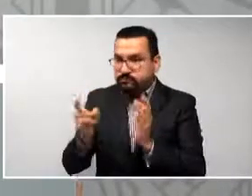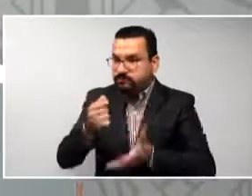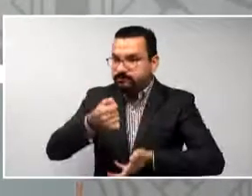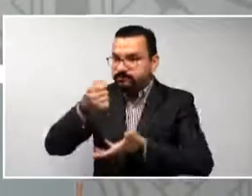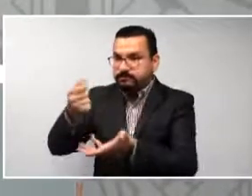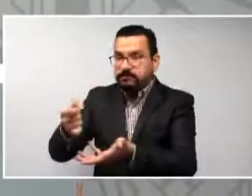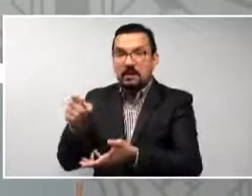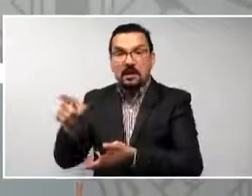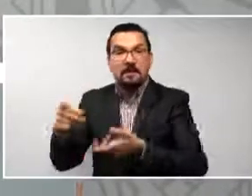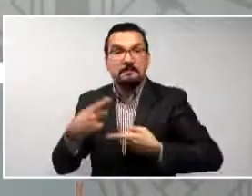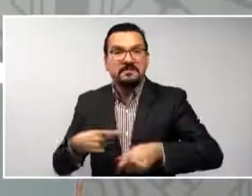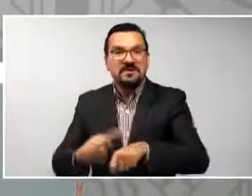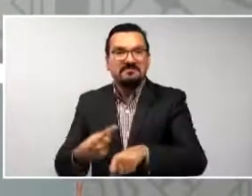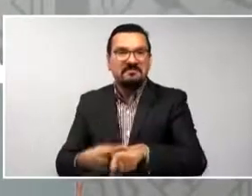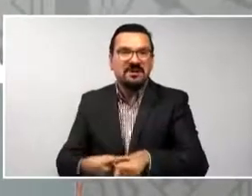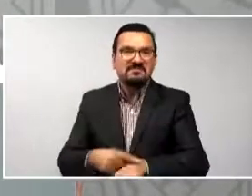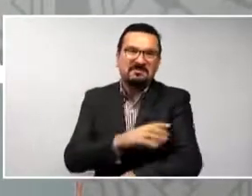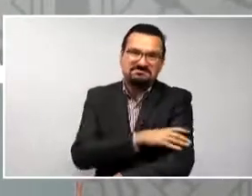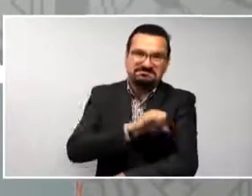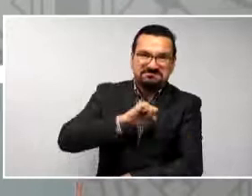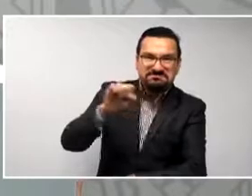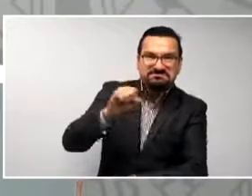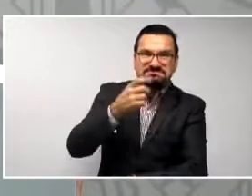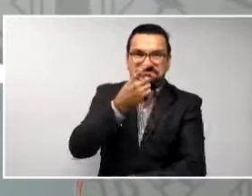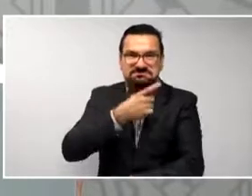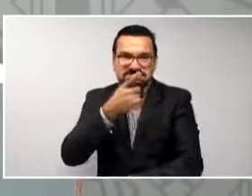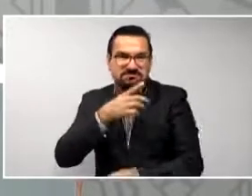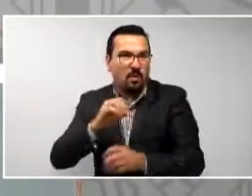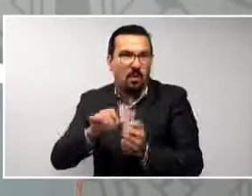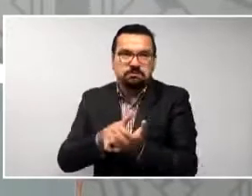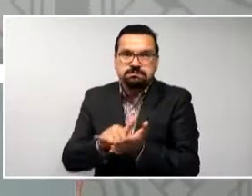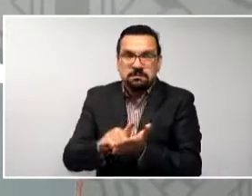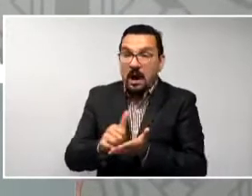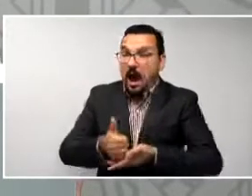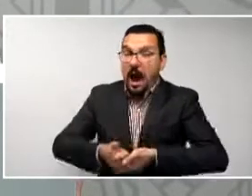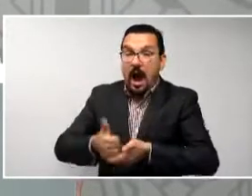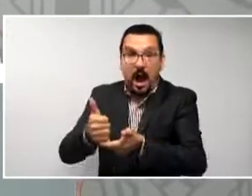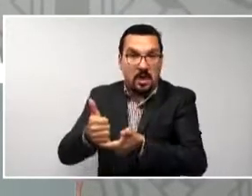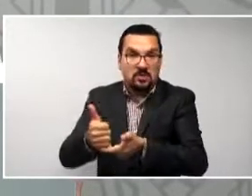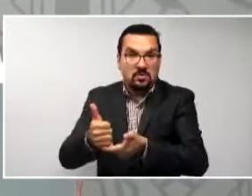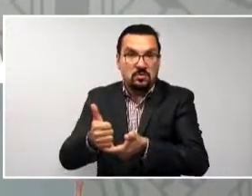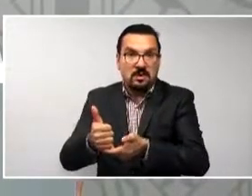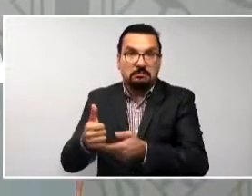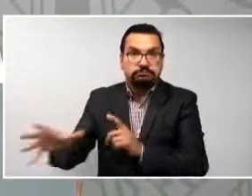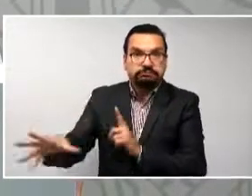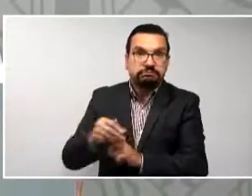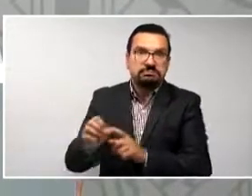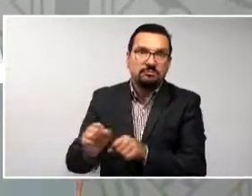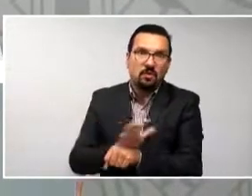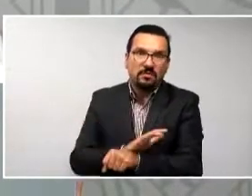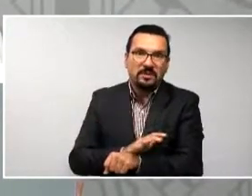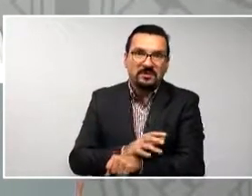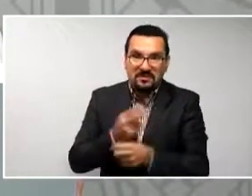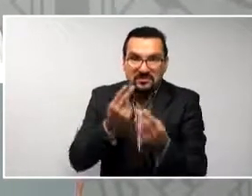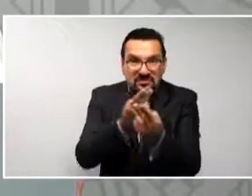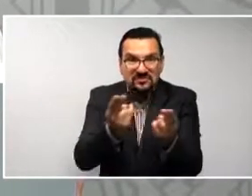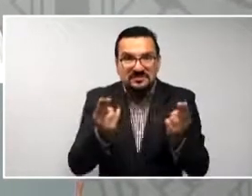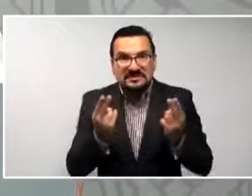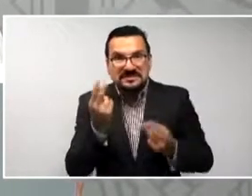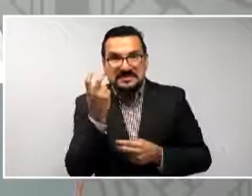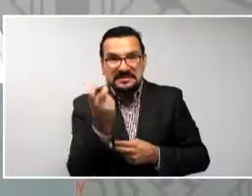comorbilidad y se contagian de comida porque ustedes que están en esta